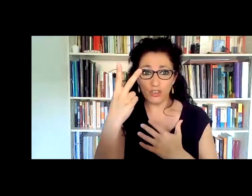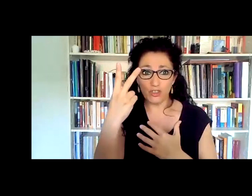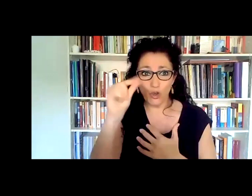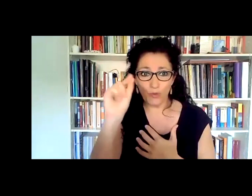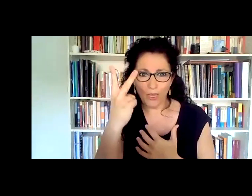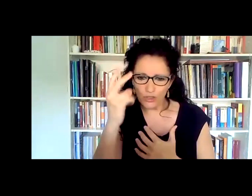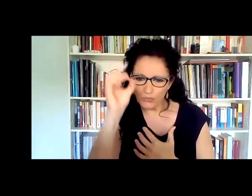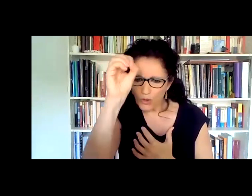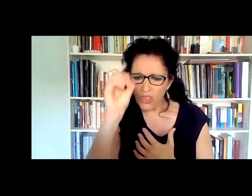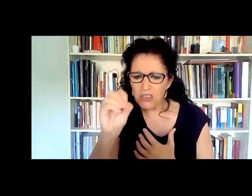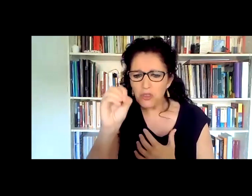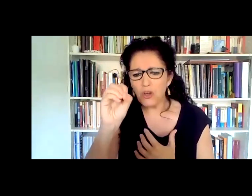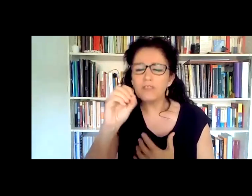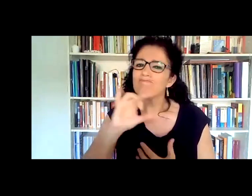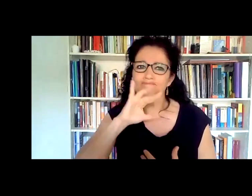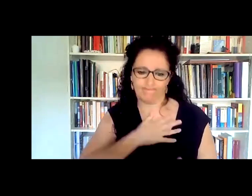de calidad, el